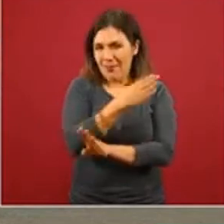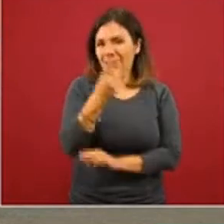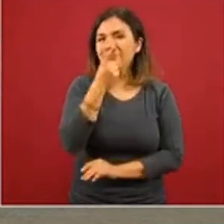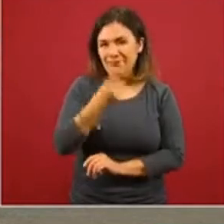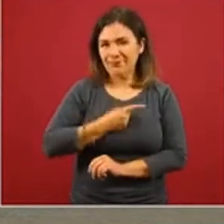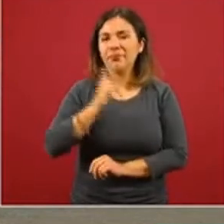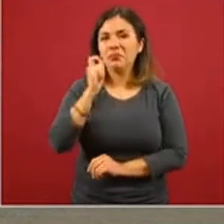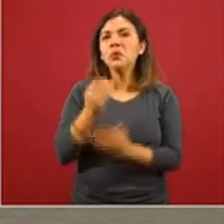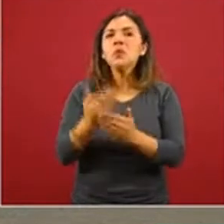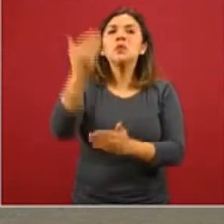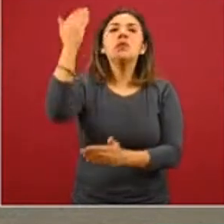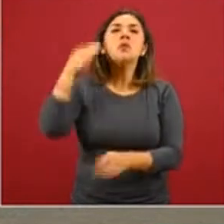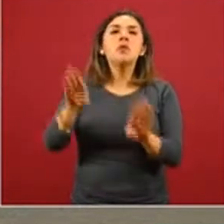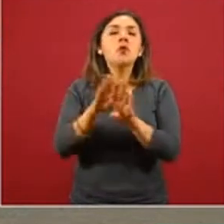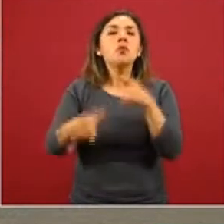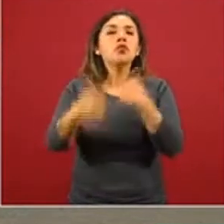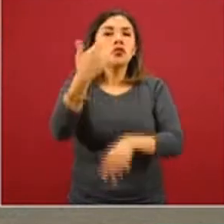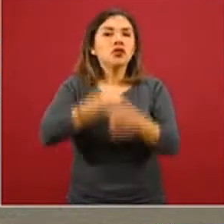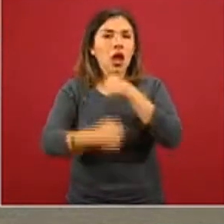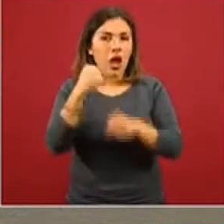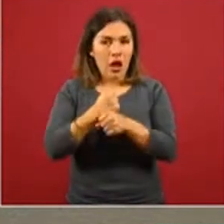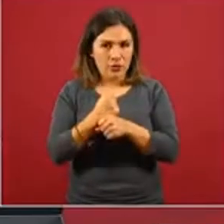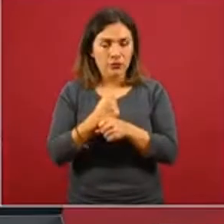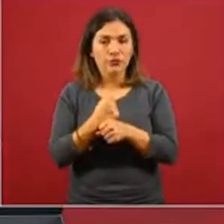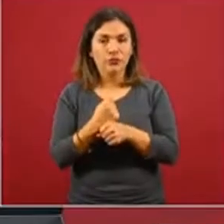él, desde hace más de 12 años,